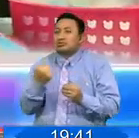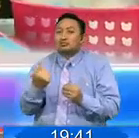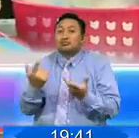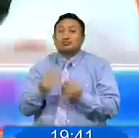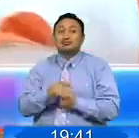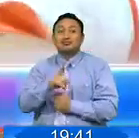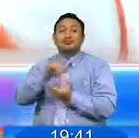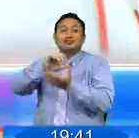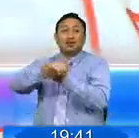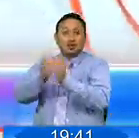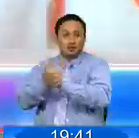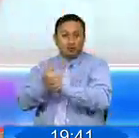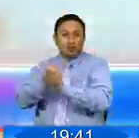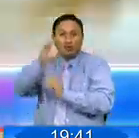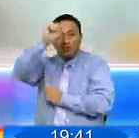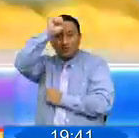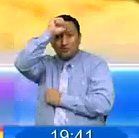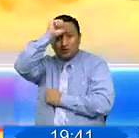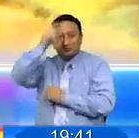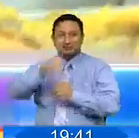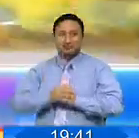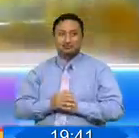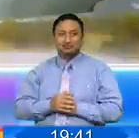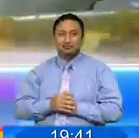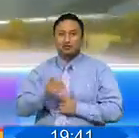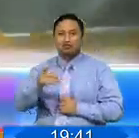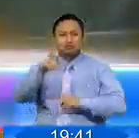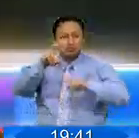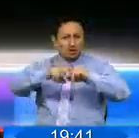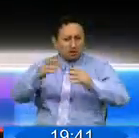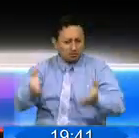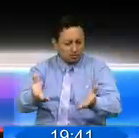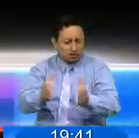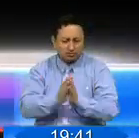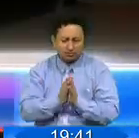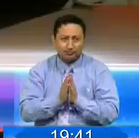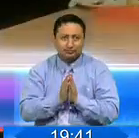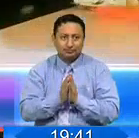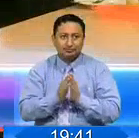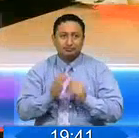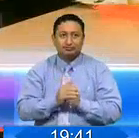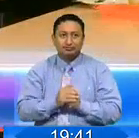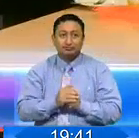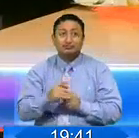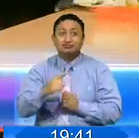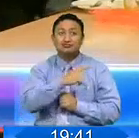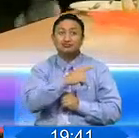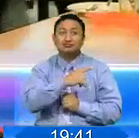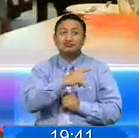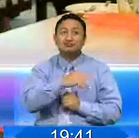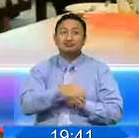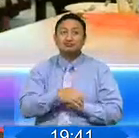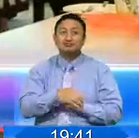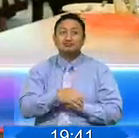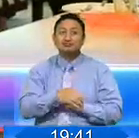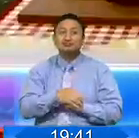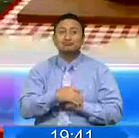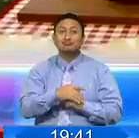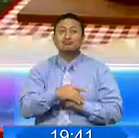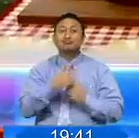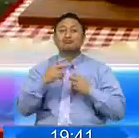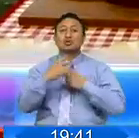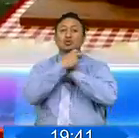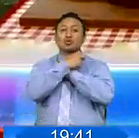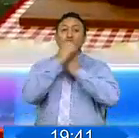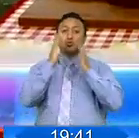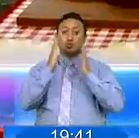las tortillas con hornado. Siéntese nomás. Muchos de estos platos, dice el chef Edgar León, se